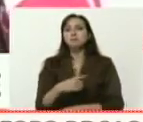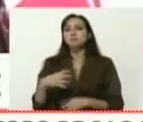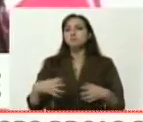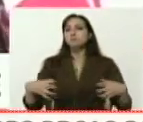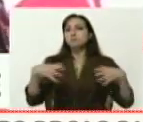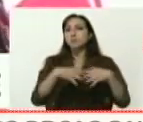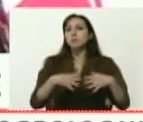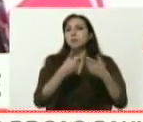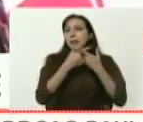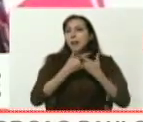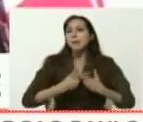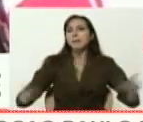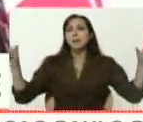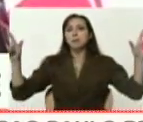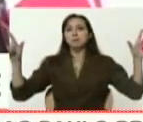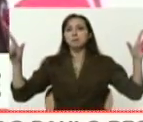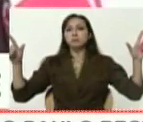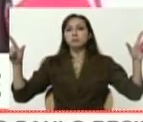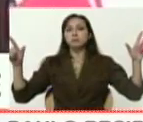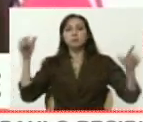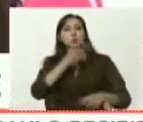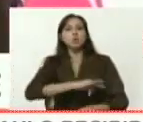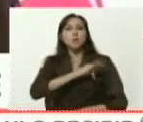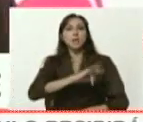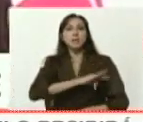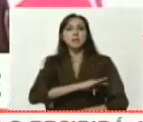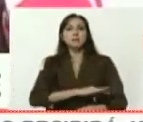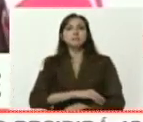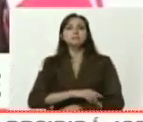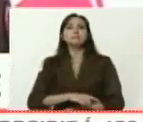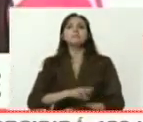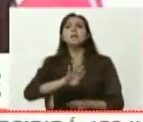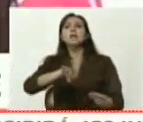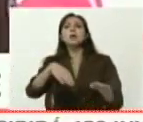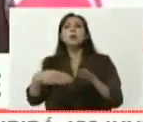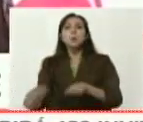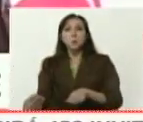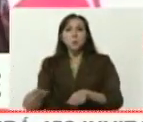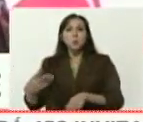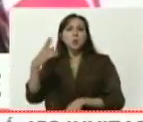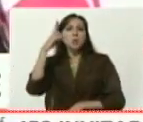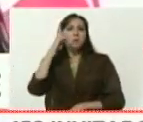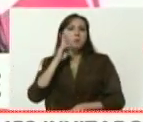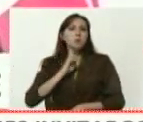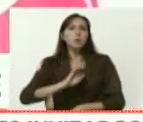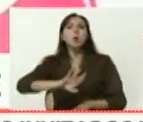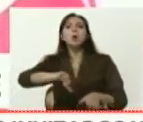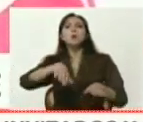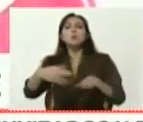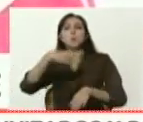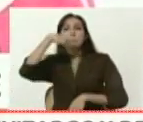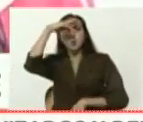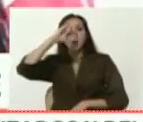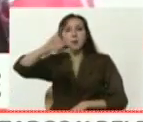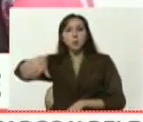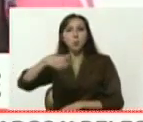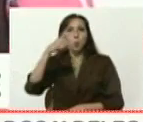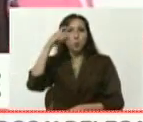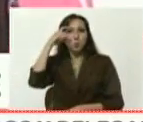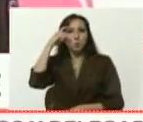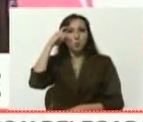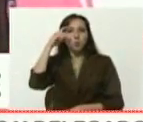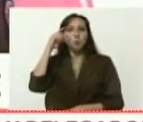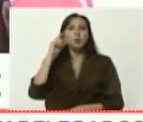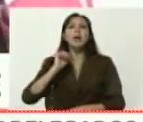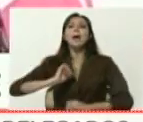socialista. La muerte del libertador y la muerte de Jorge Rodríguez Padre marcan